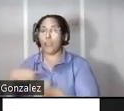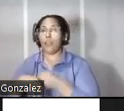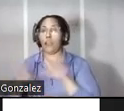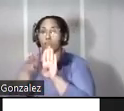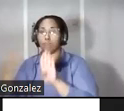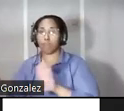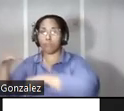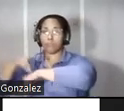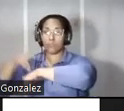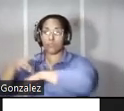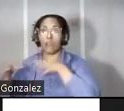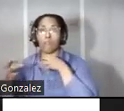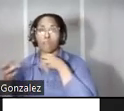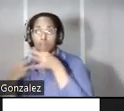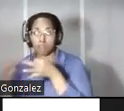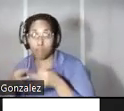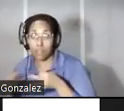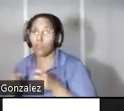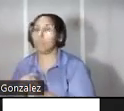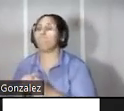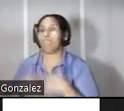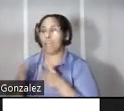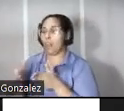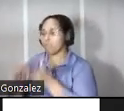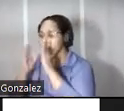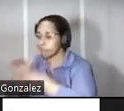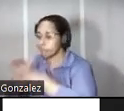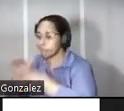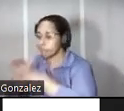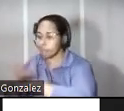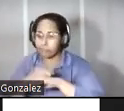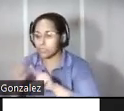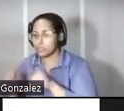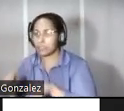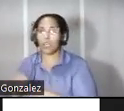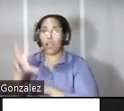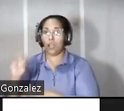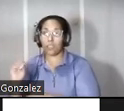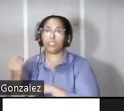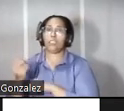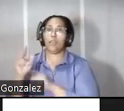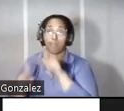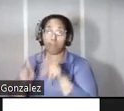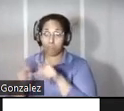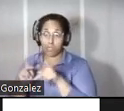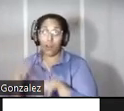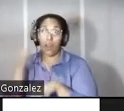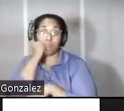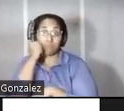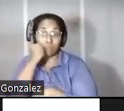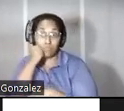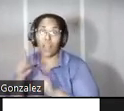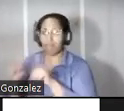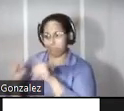explicó que él atendía alrededor de 20 a 30 pacientes diarios y que los